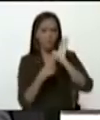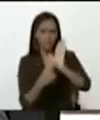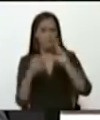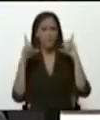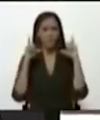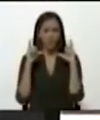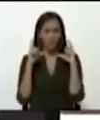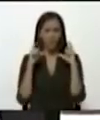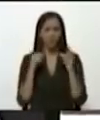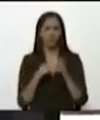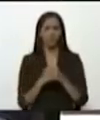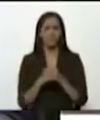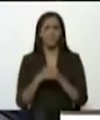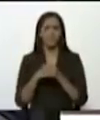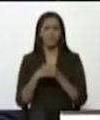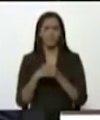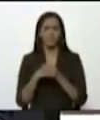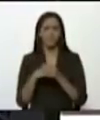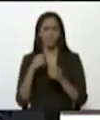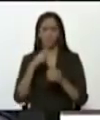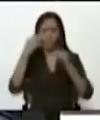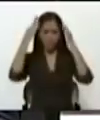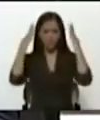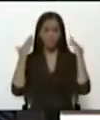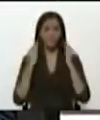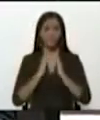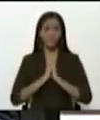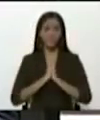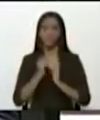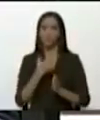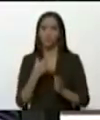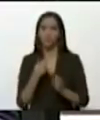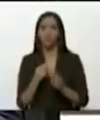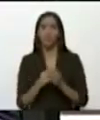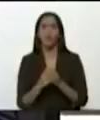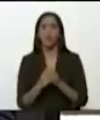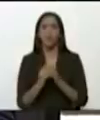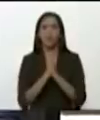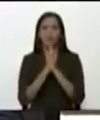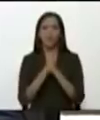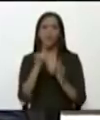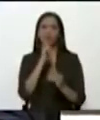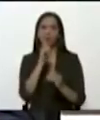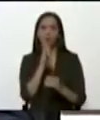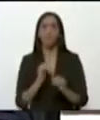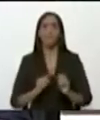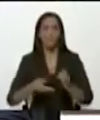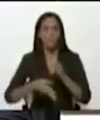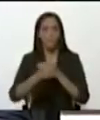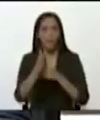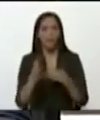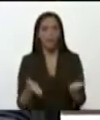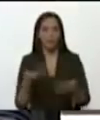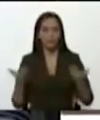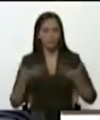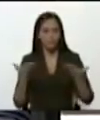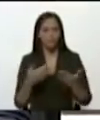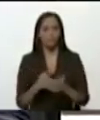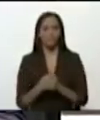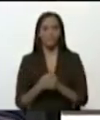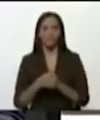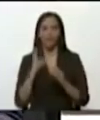de Calcuta, no María Teresa de Calcuta, por favor. Y si tenemos noticias también vamos a ir trabajando el